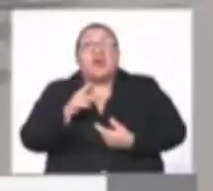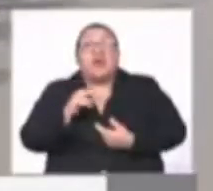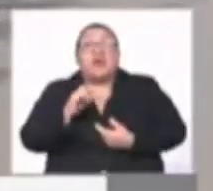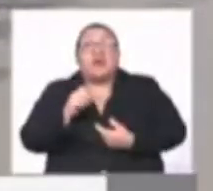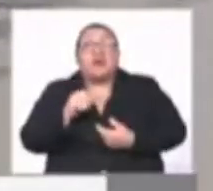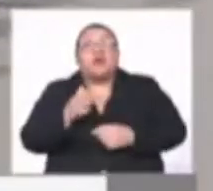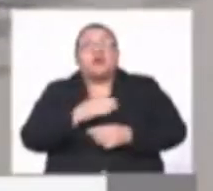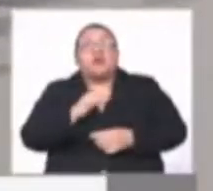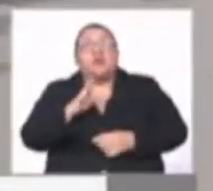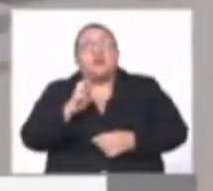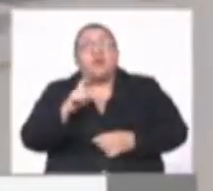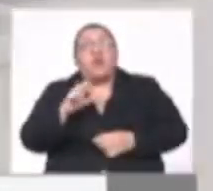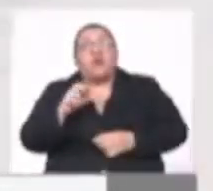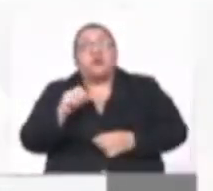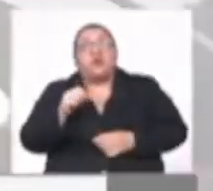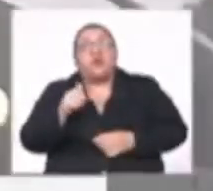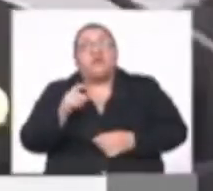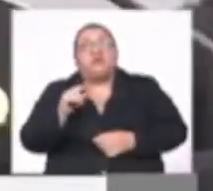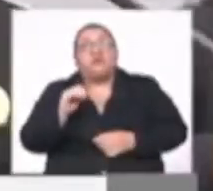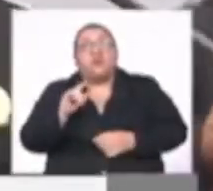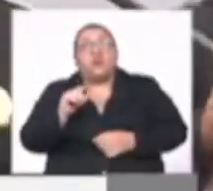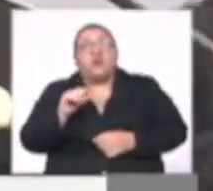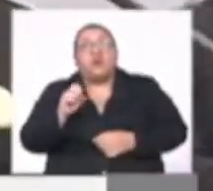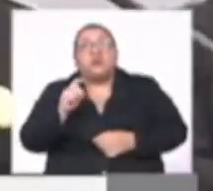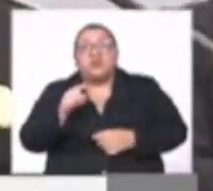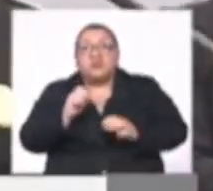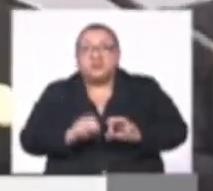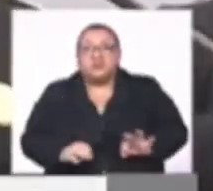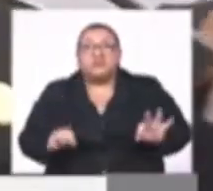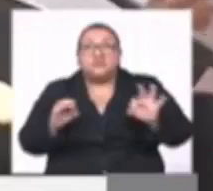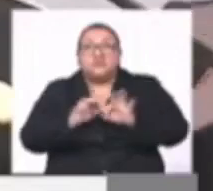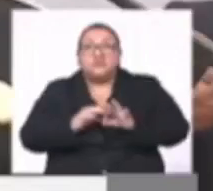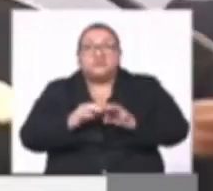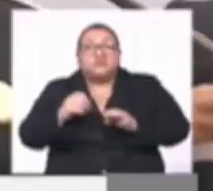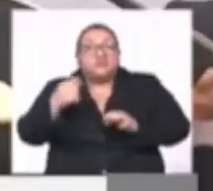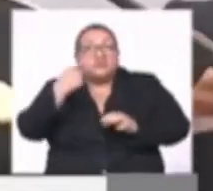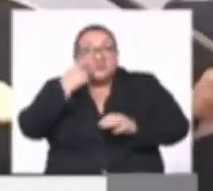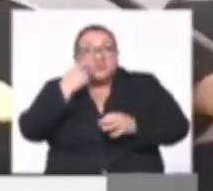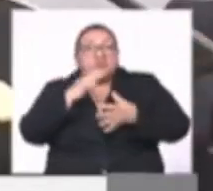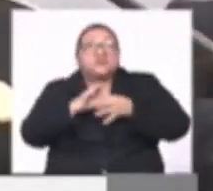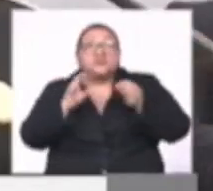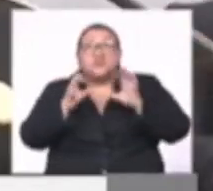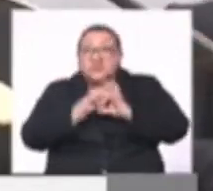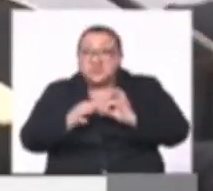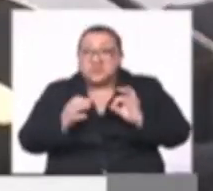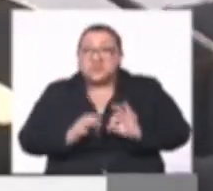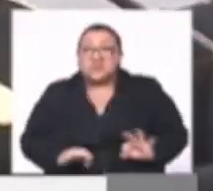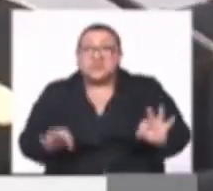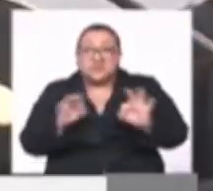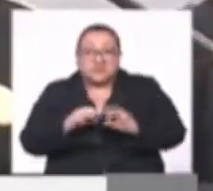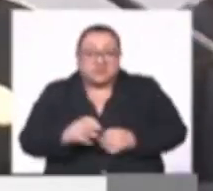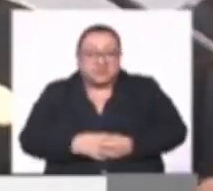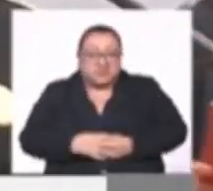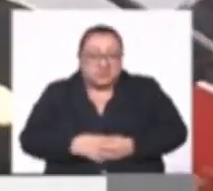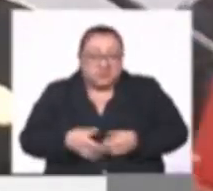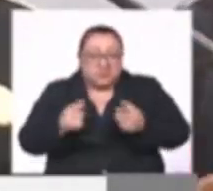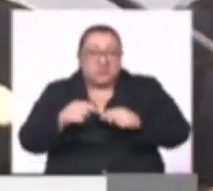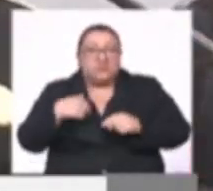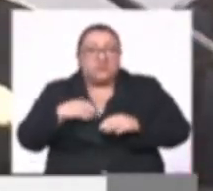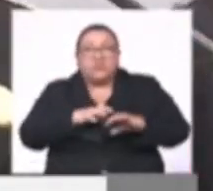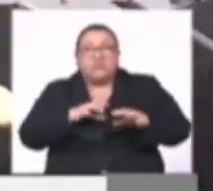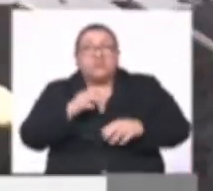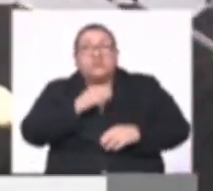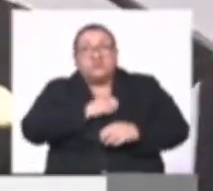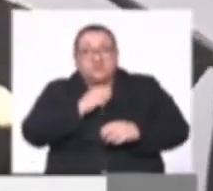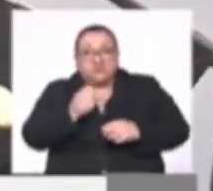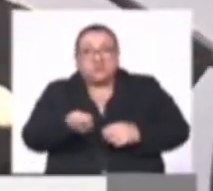Francisco Bolognesi y Alfonso Ugarte. Es crucial conocer nuestra historia y nuestro legado patriótico. Al hacerlo, no solo